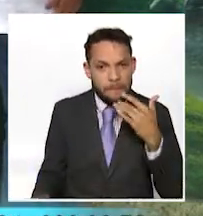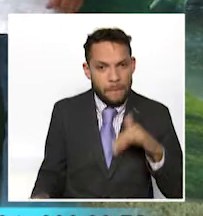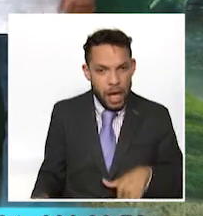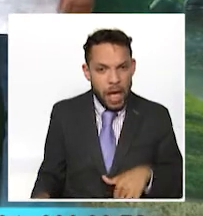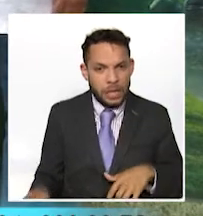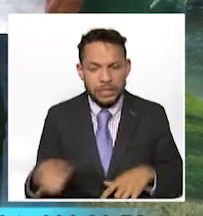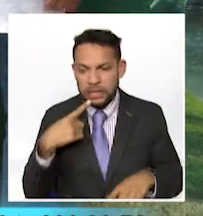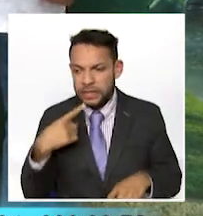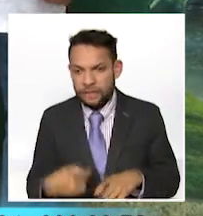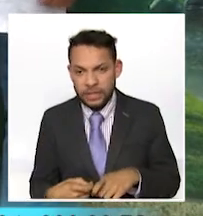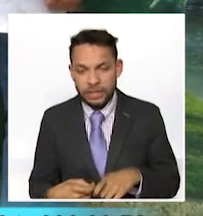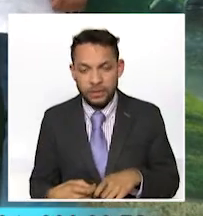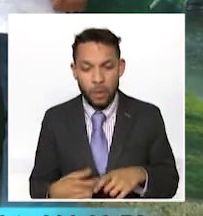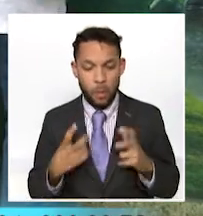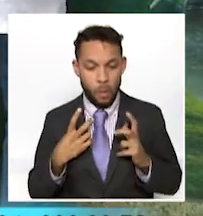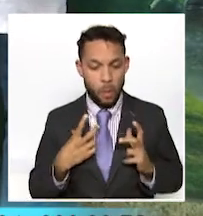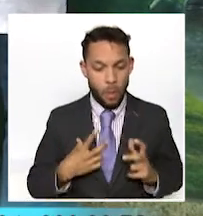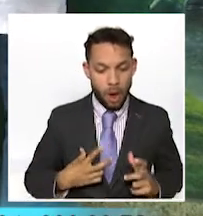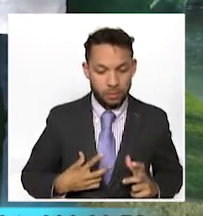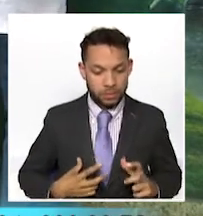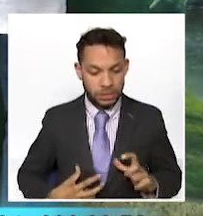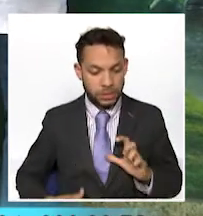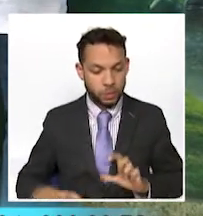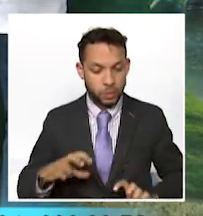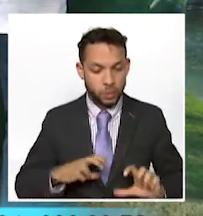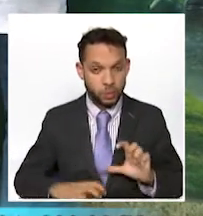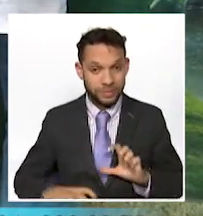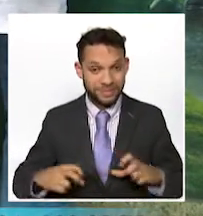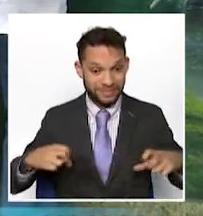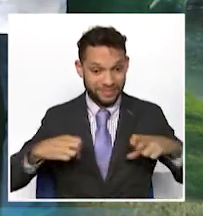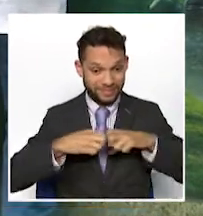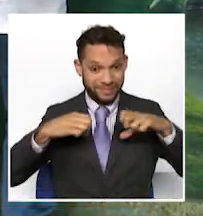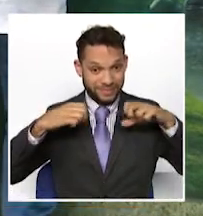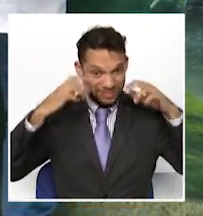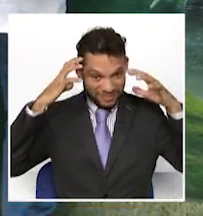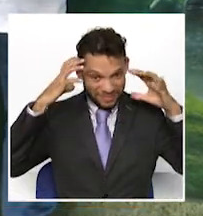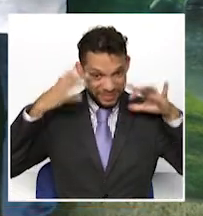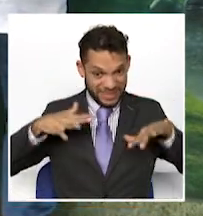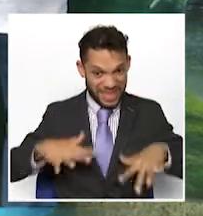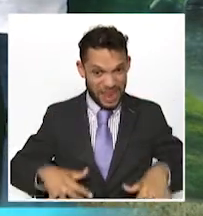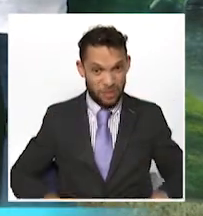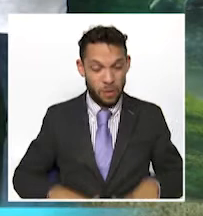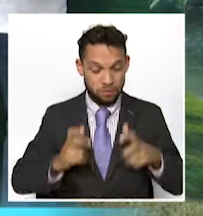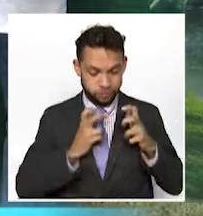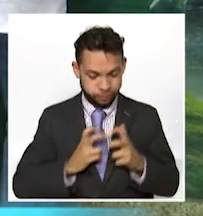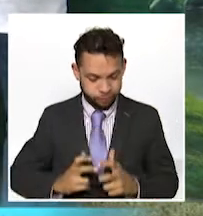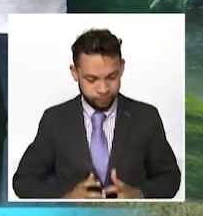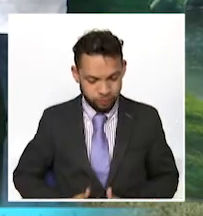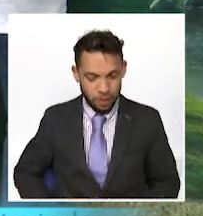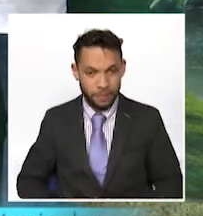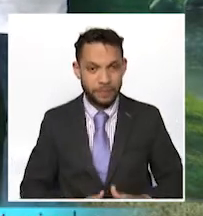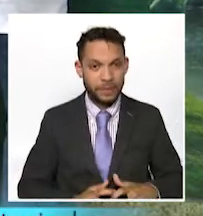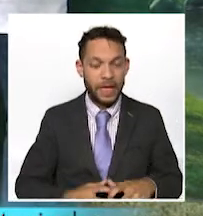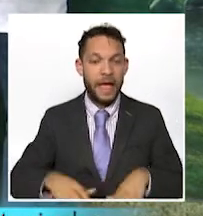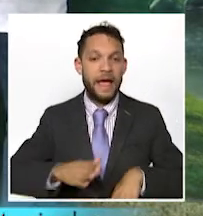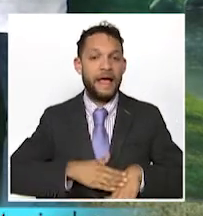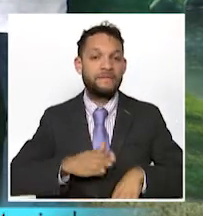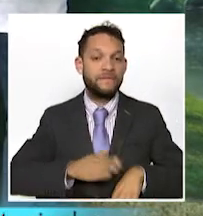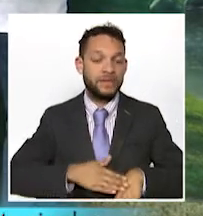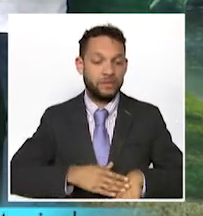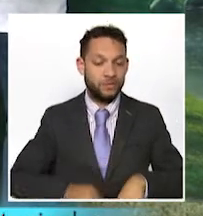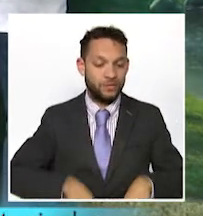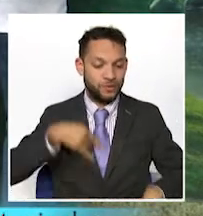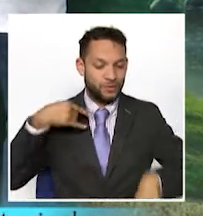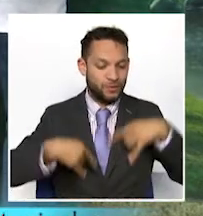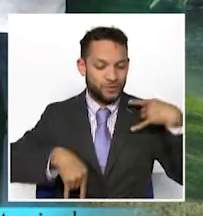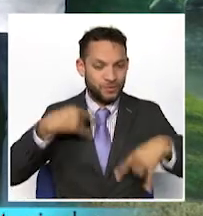unos receptores o unas especies de nervios que lo que hacen es que ellos sensan el dolor, inmediatamente mandan esa señal al cerebro.